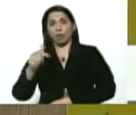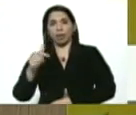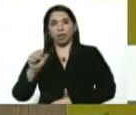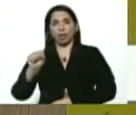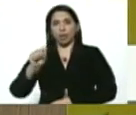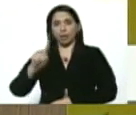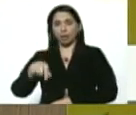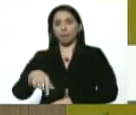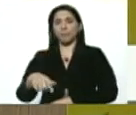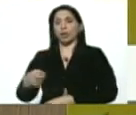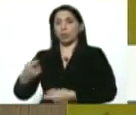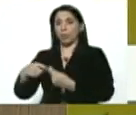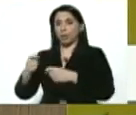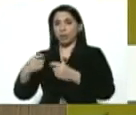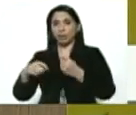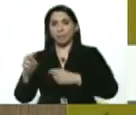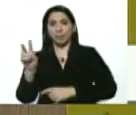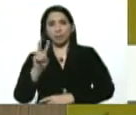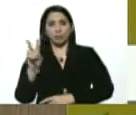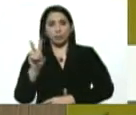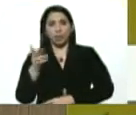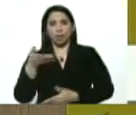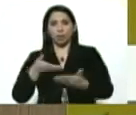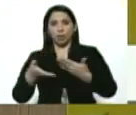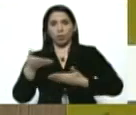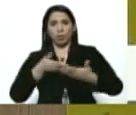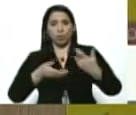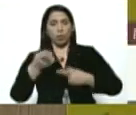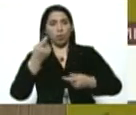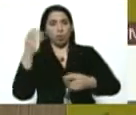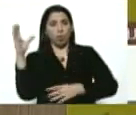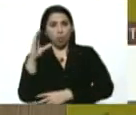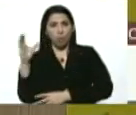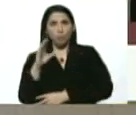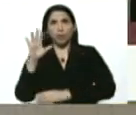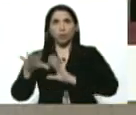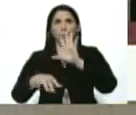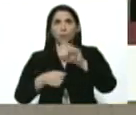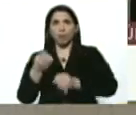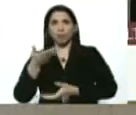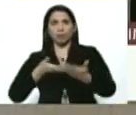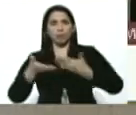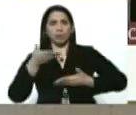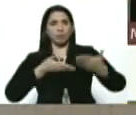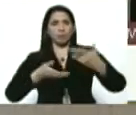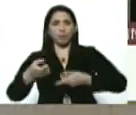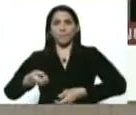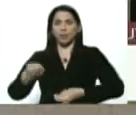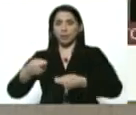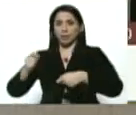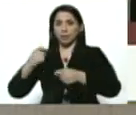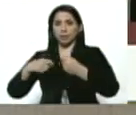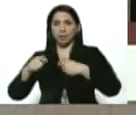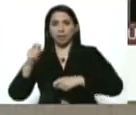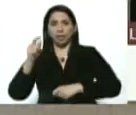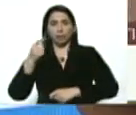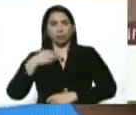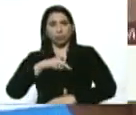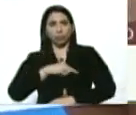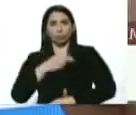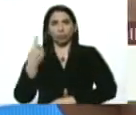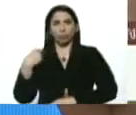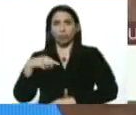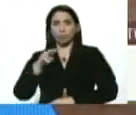colombia para intercambiar mercancía comprar mercancía etcétera etcétera lo cierto es que tenemos